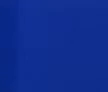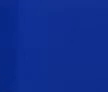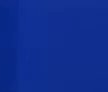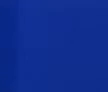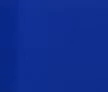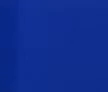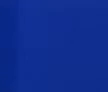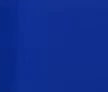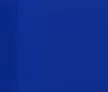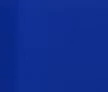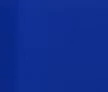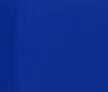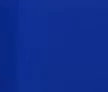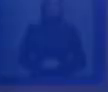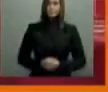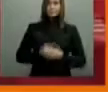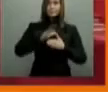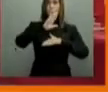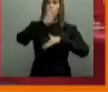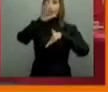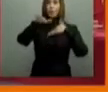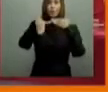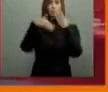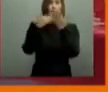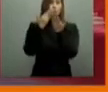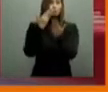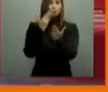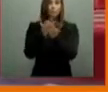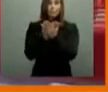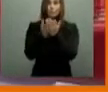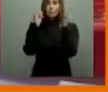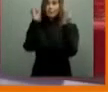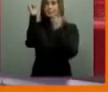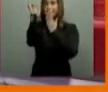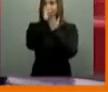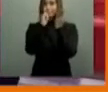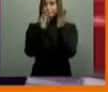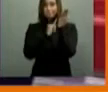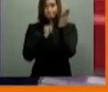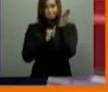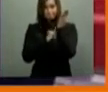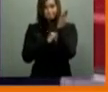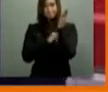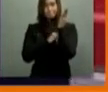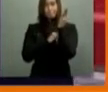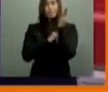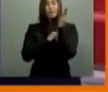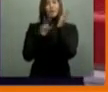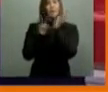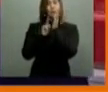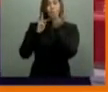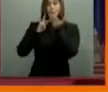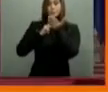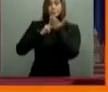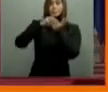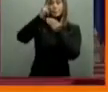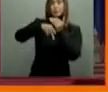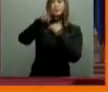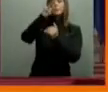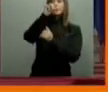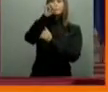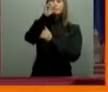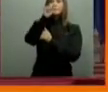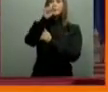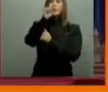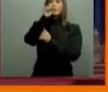la la constitución la de la constitución ahí yo le hago una observación